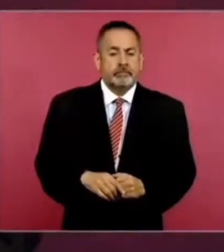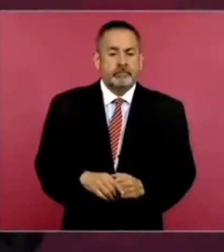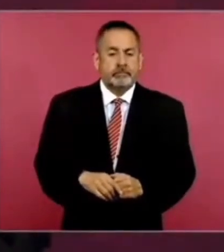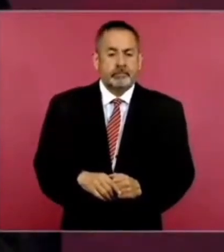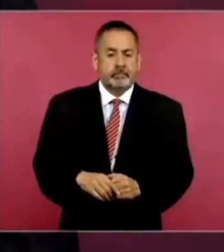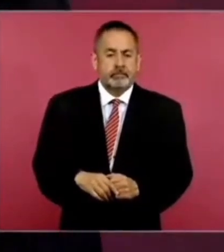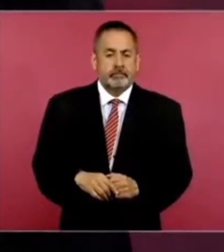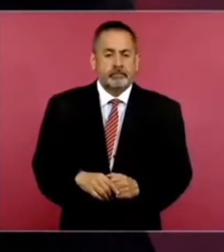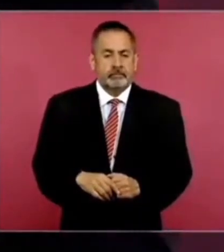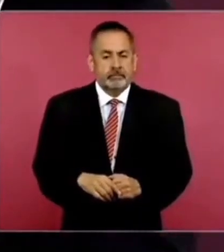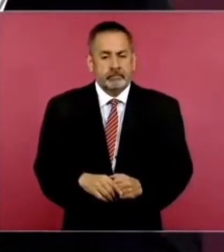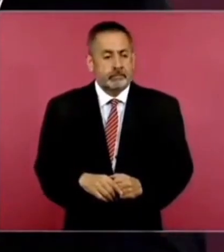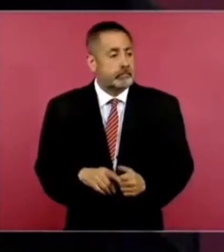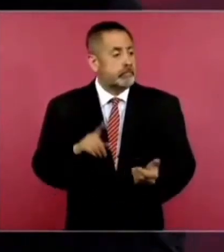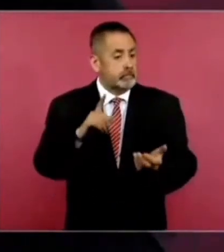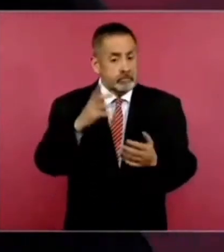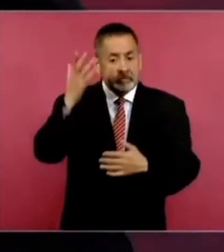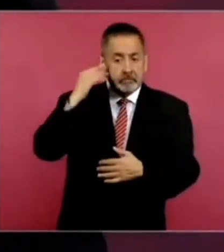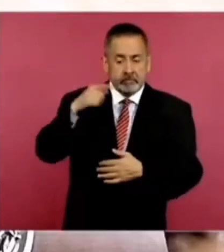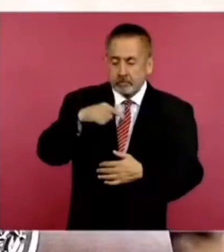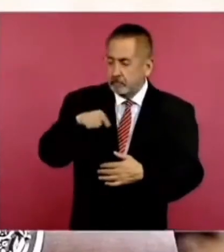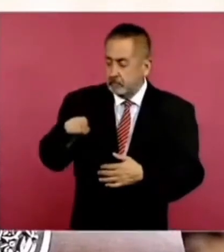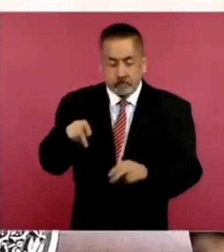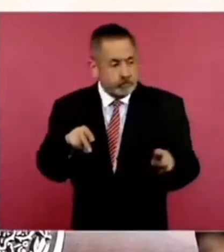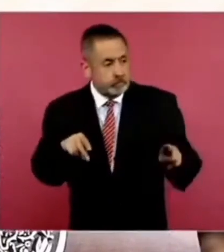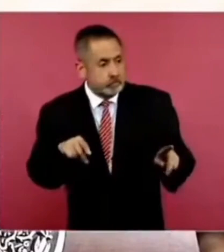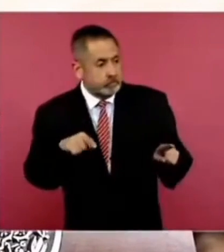se celebraba.